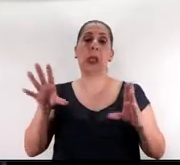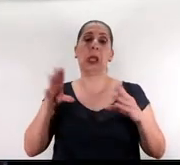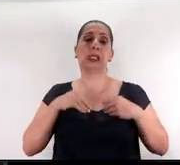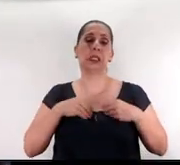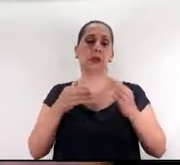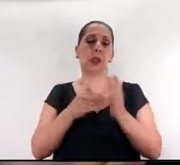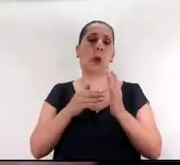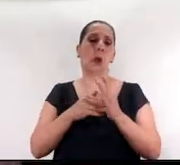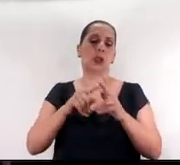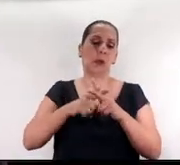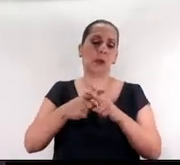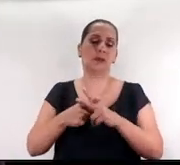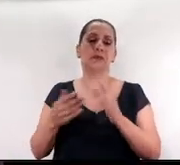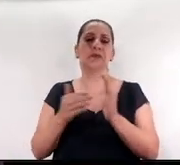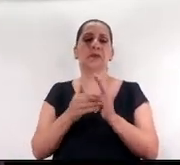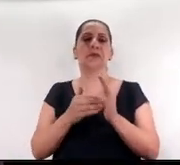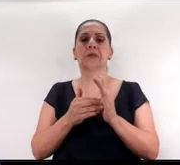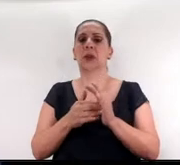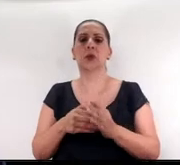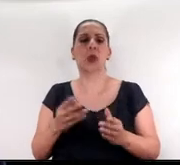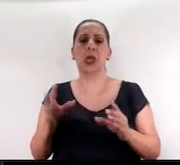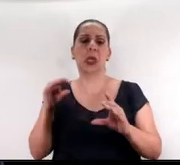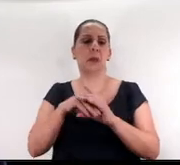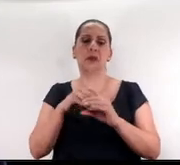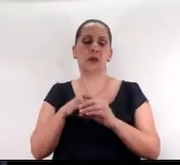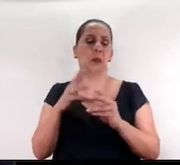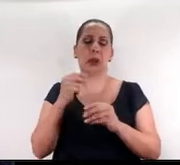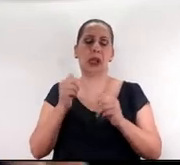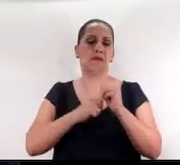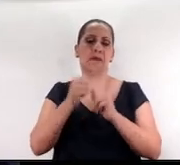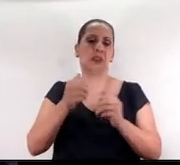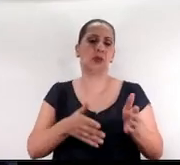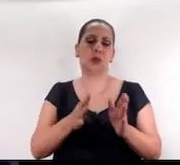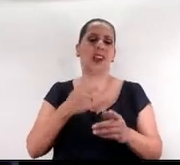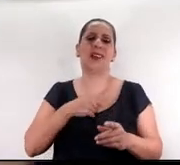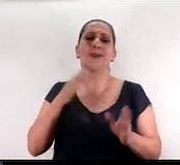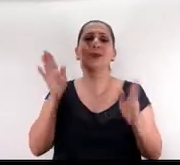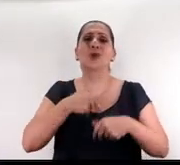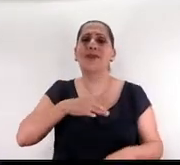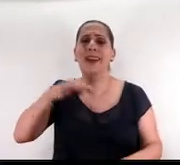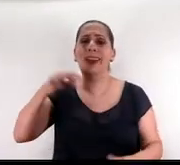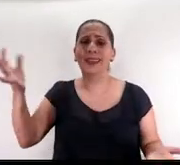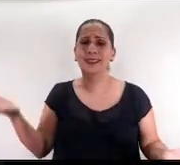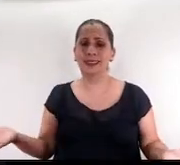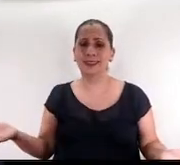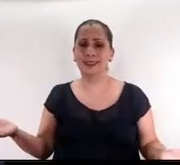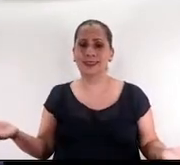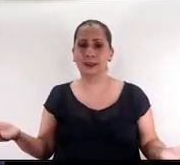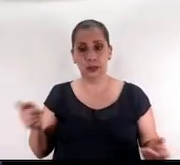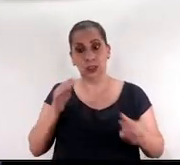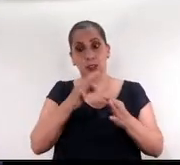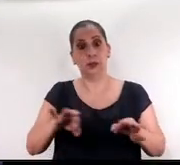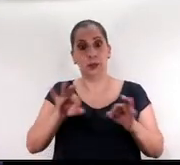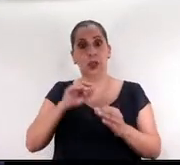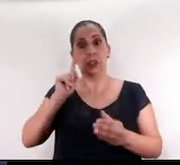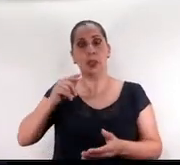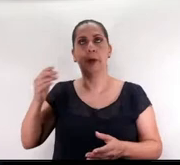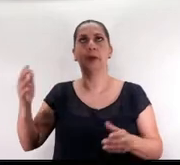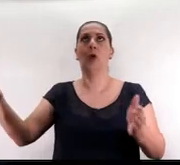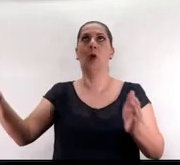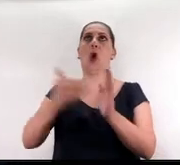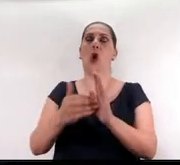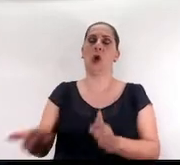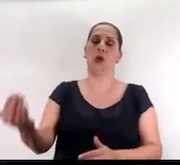reanudar sosteniblemente el tema de la inversión en infraestructura, porque se pierde la fe y es esencial recuperar la fe.